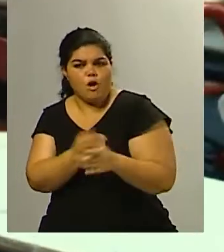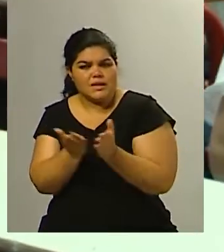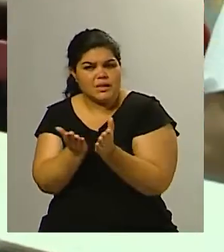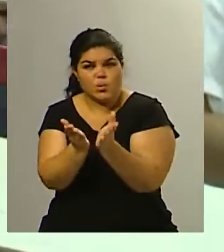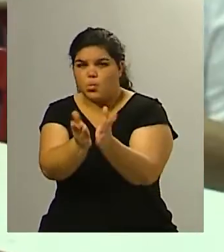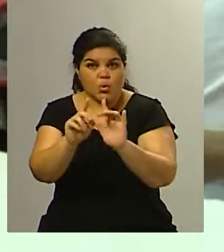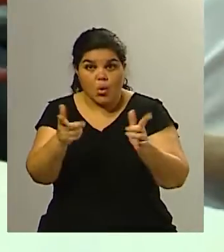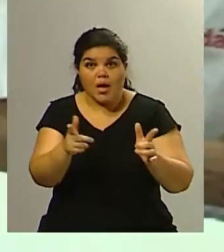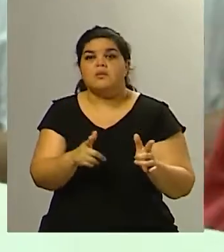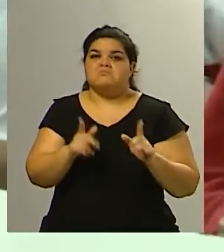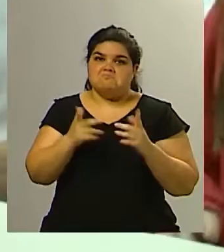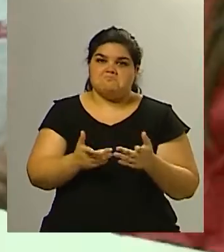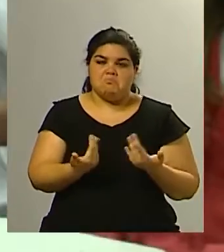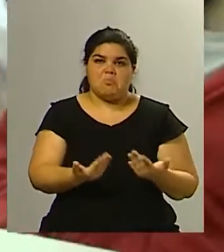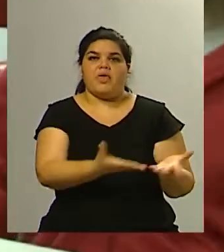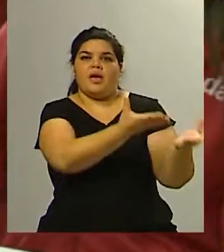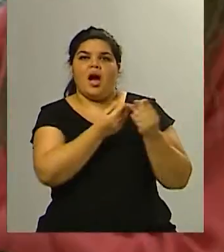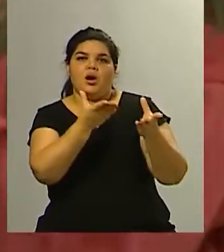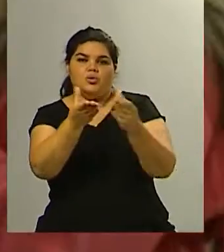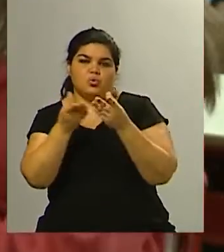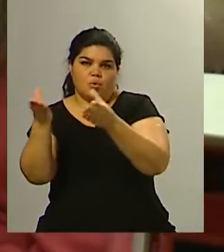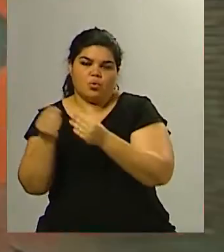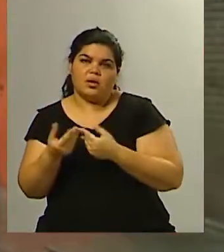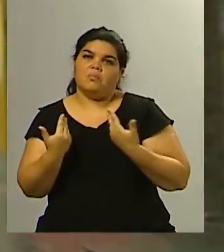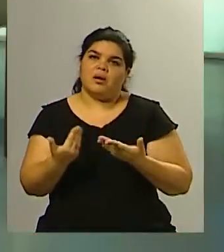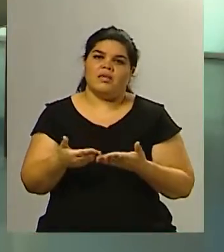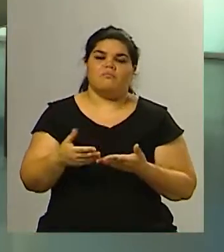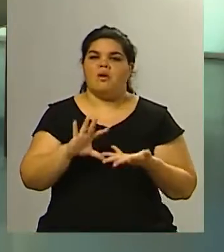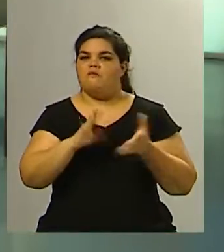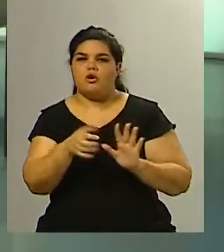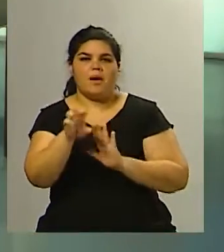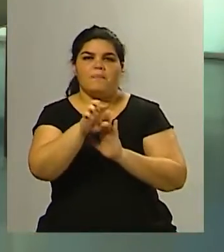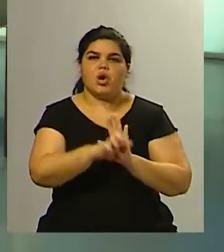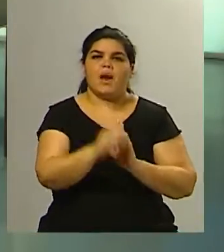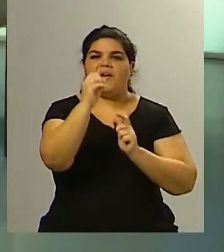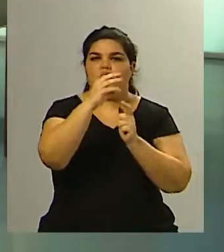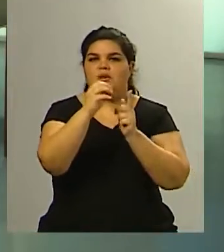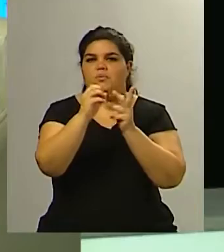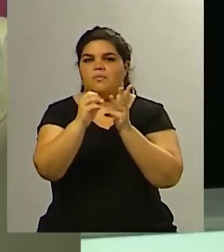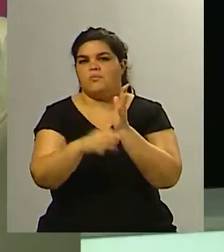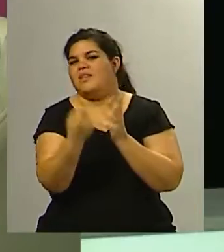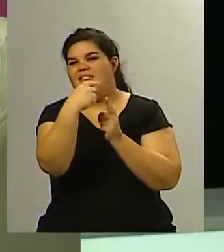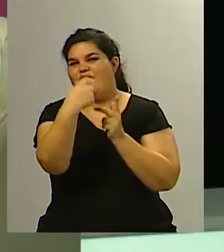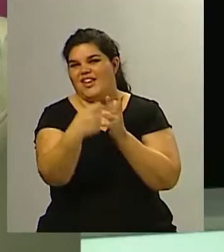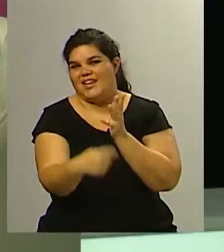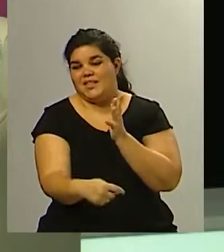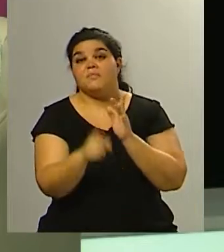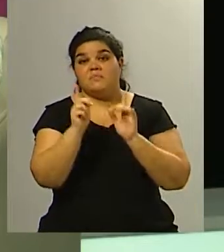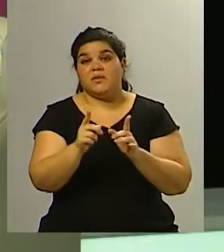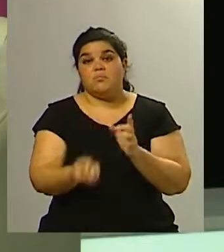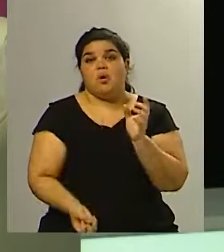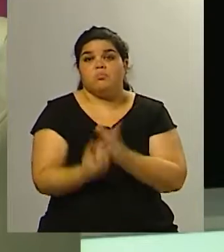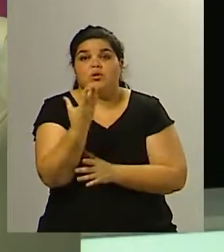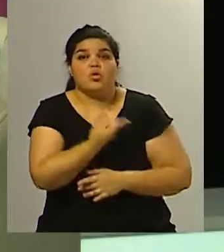con distintos nombres, con los nexos, con el Sigamos Estudiando, y con otras propuestas que también surgen de la Dirección General de